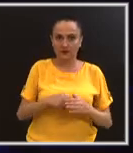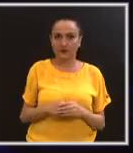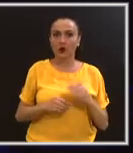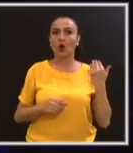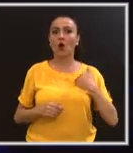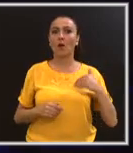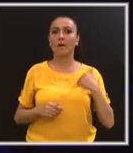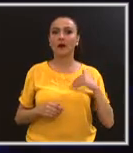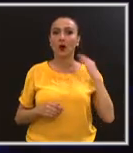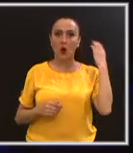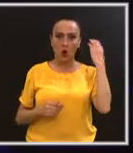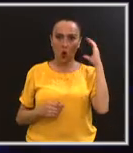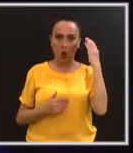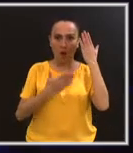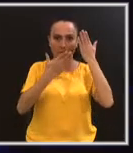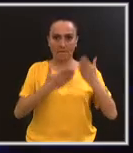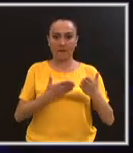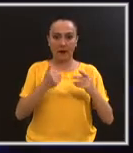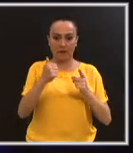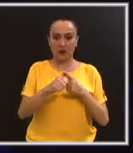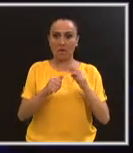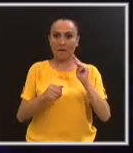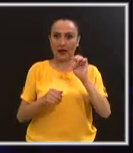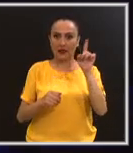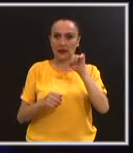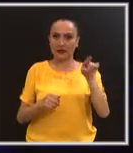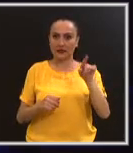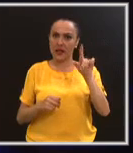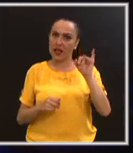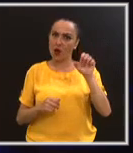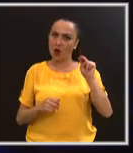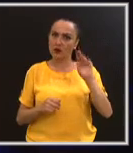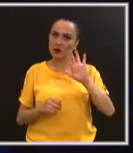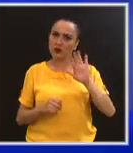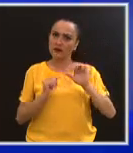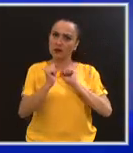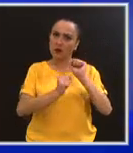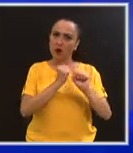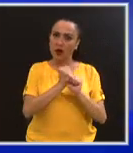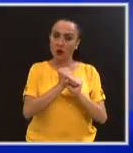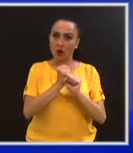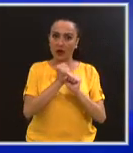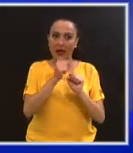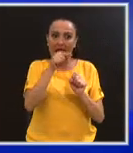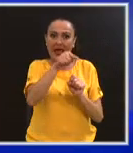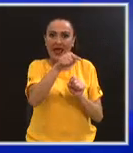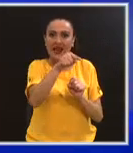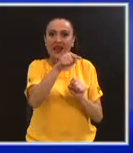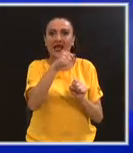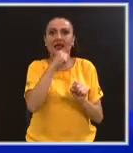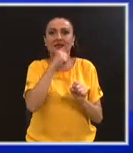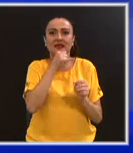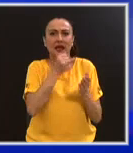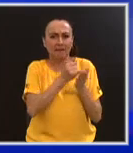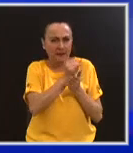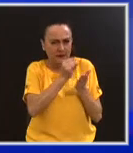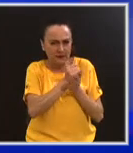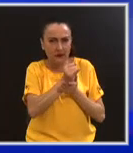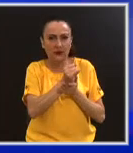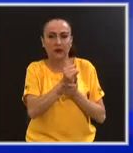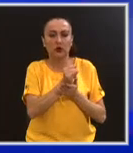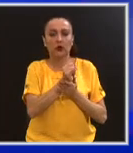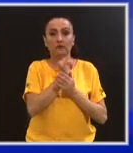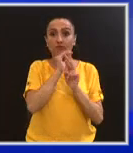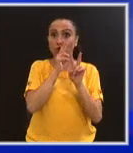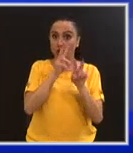hombre colombiano de apellidos Meléndez León de 55 años de edad quien hoy figura como investigado eh Y